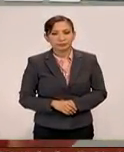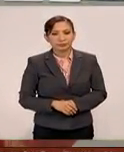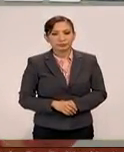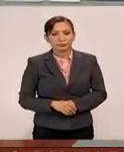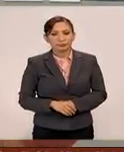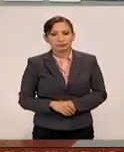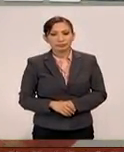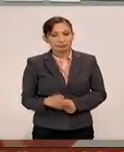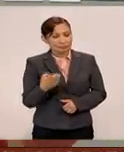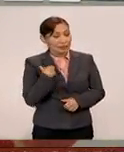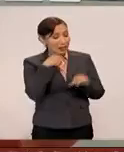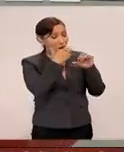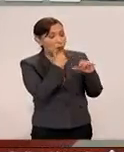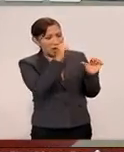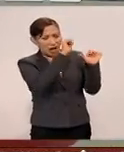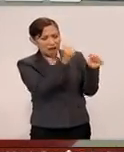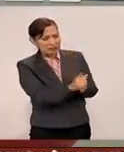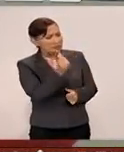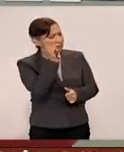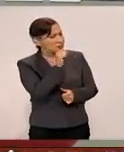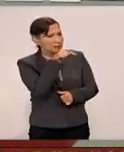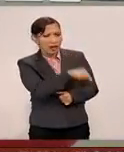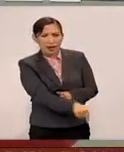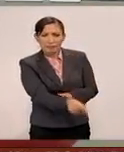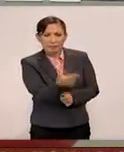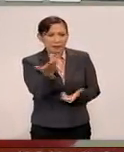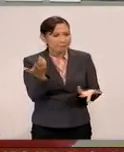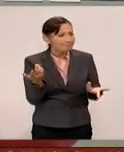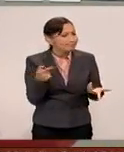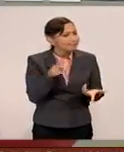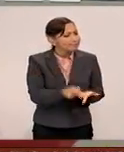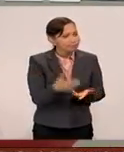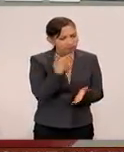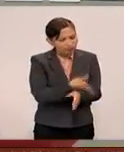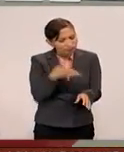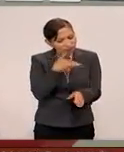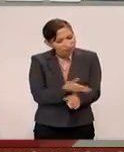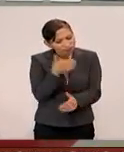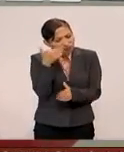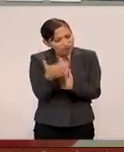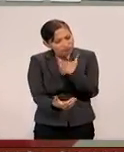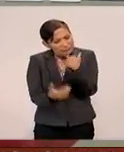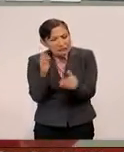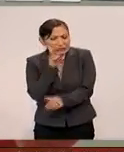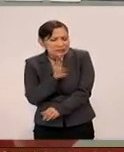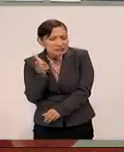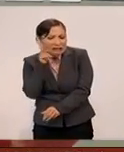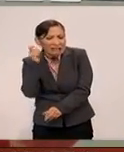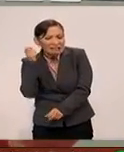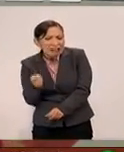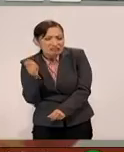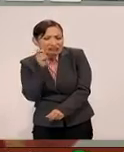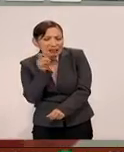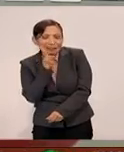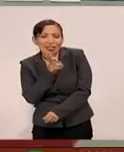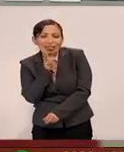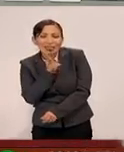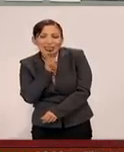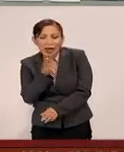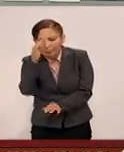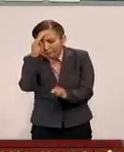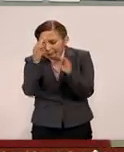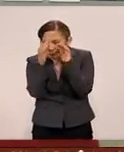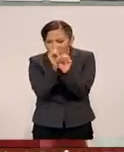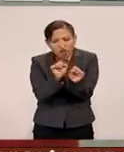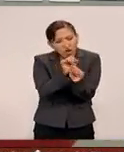Un artista que siempre tuvo un proceso permanente de experimentación, de